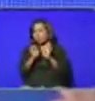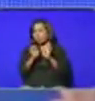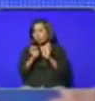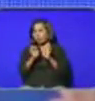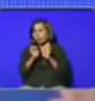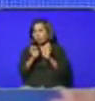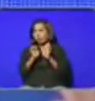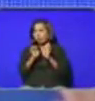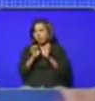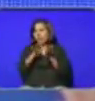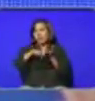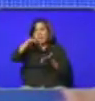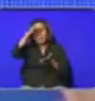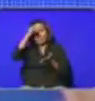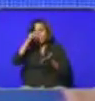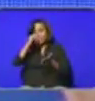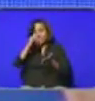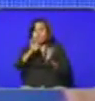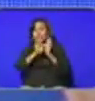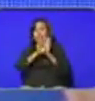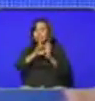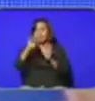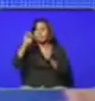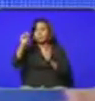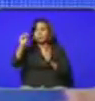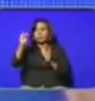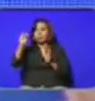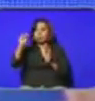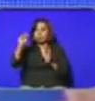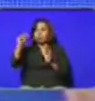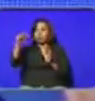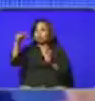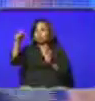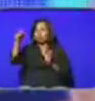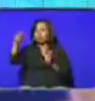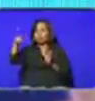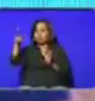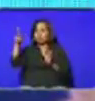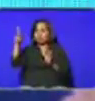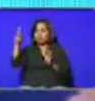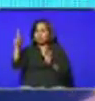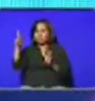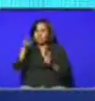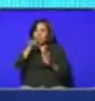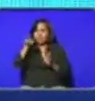conocemos como un modelo de éxito, pero no nació siendo un modelo de éxito. Realmente, no todos lo conocemos, perdón.